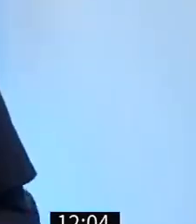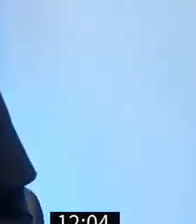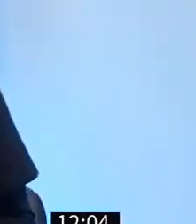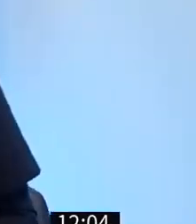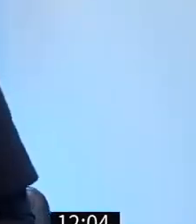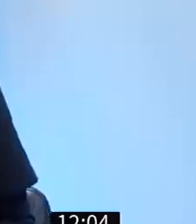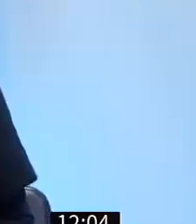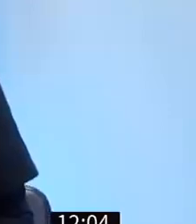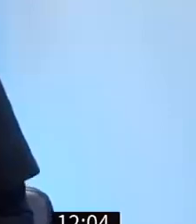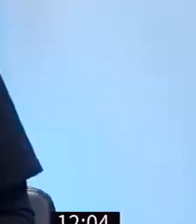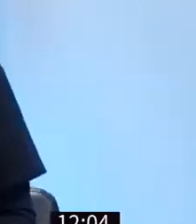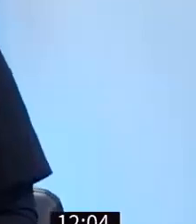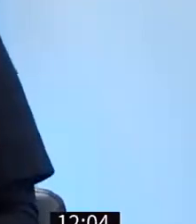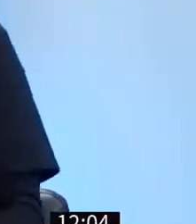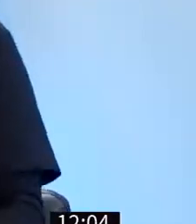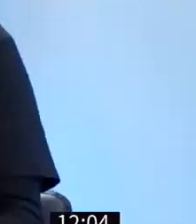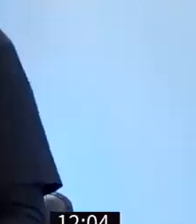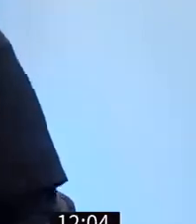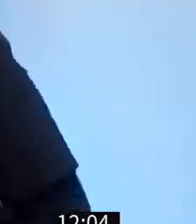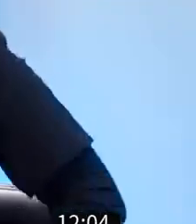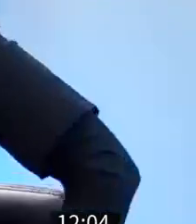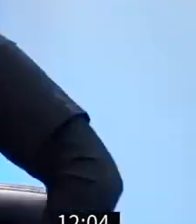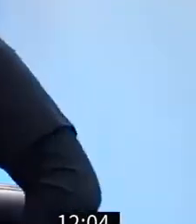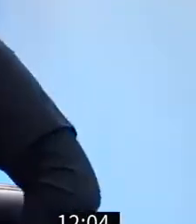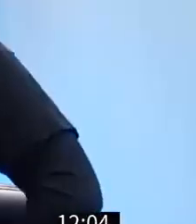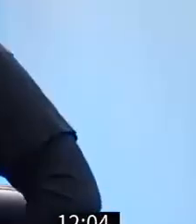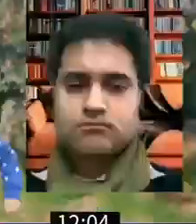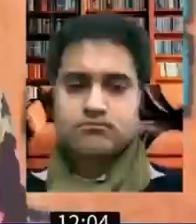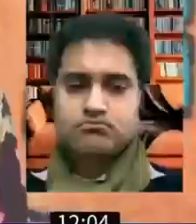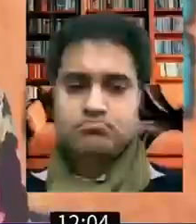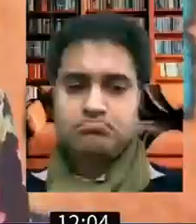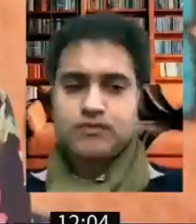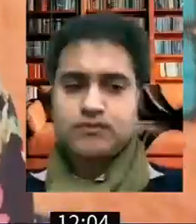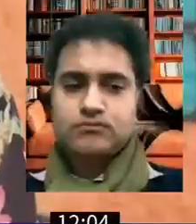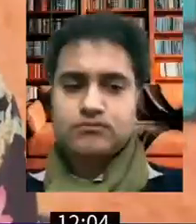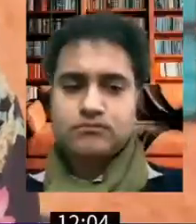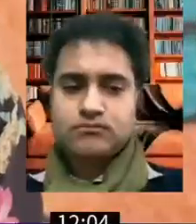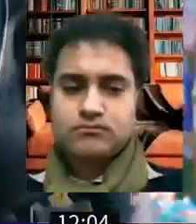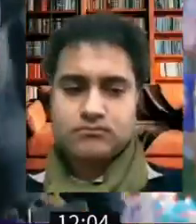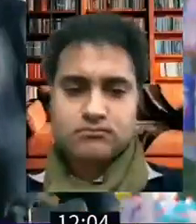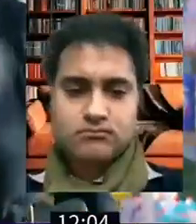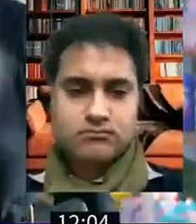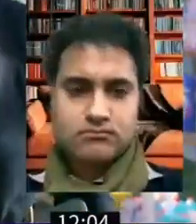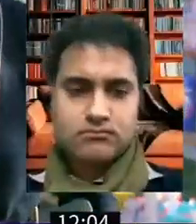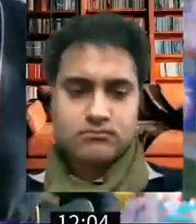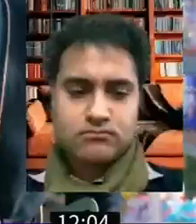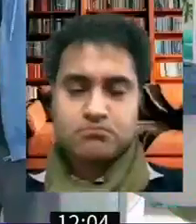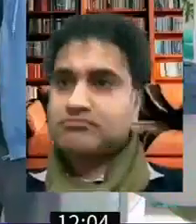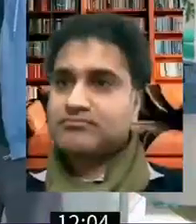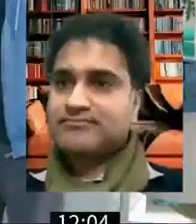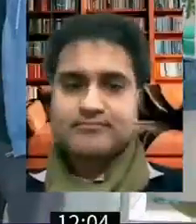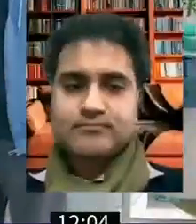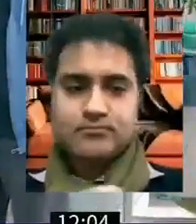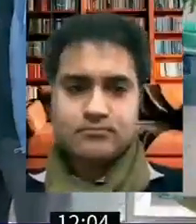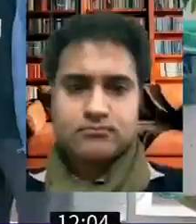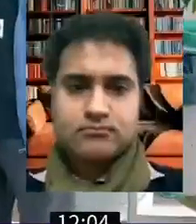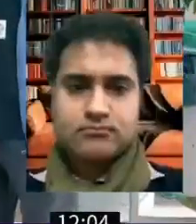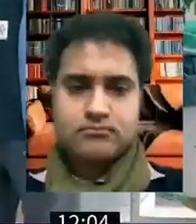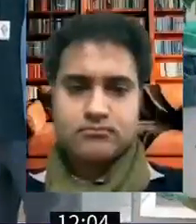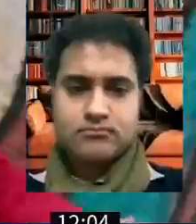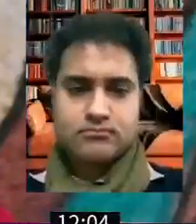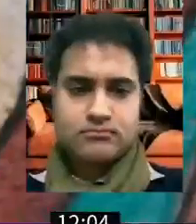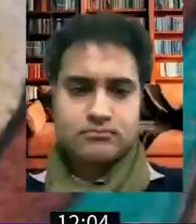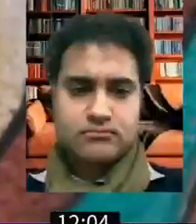relacionado lo que estamos haciendo. Me encanta que cuando estaban grabando, cacharon, mira el agua. El agua tiene que estar. Pa, sí, le ponemos. ¿Viste? Mira los